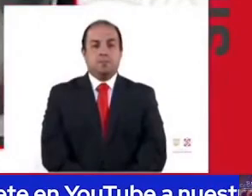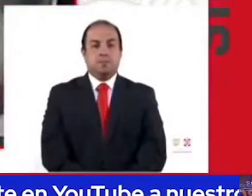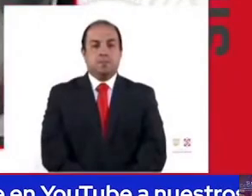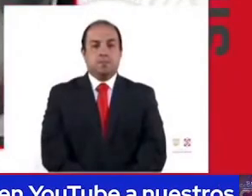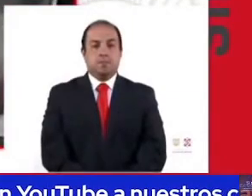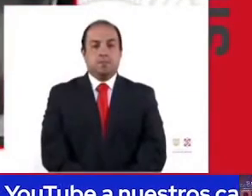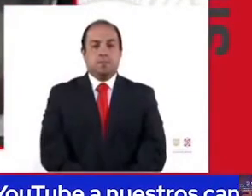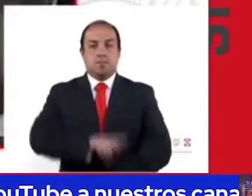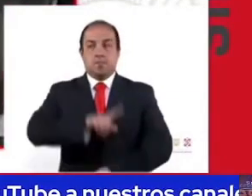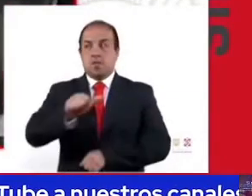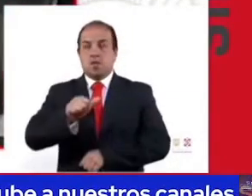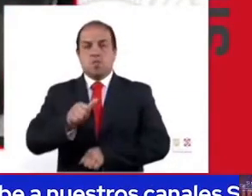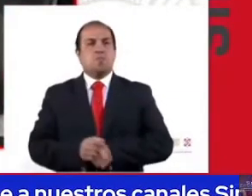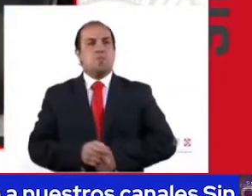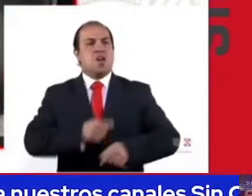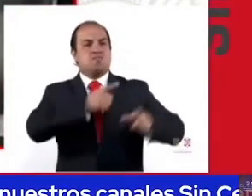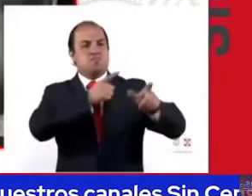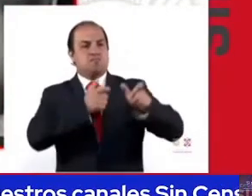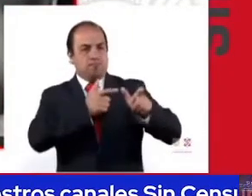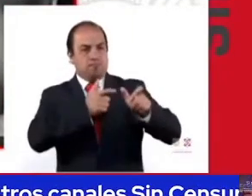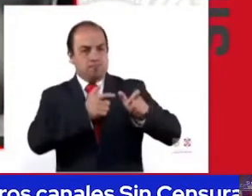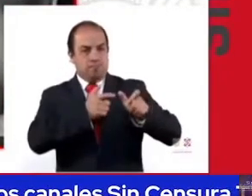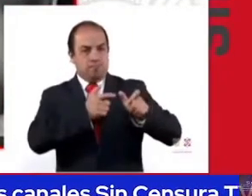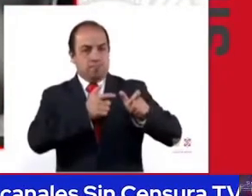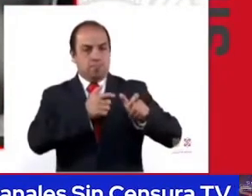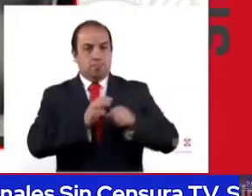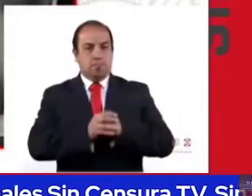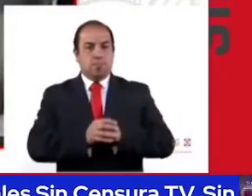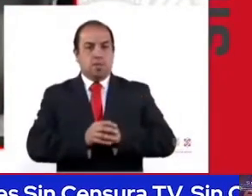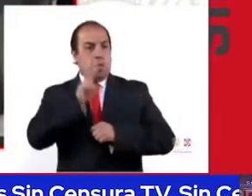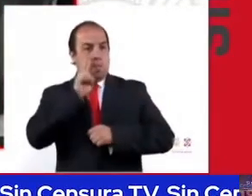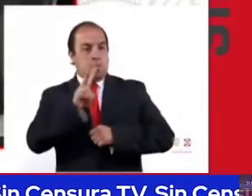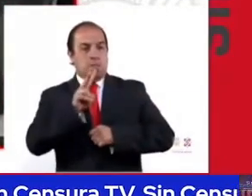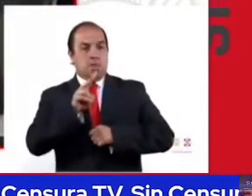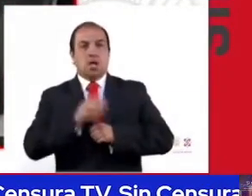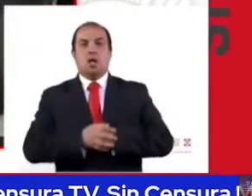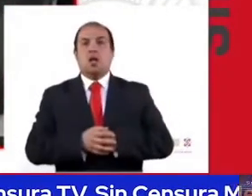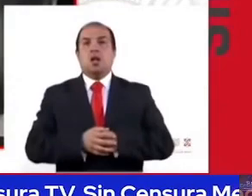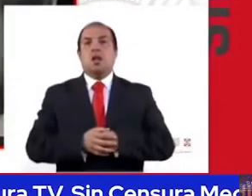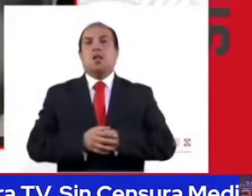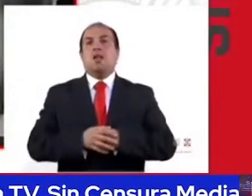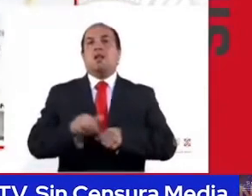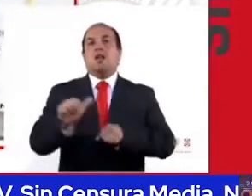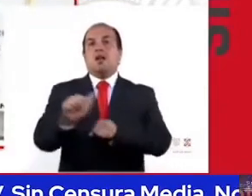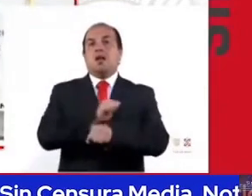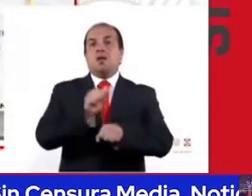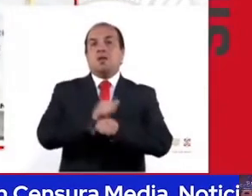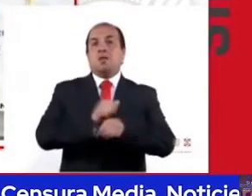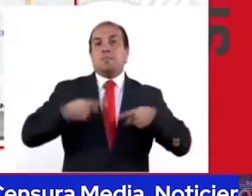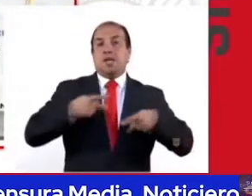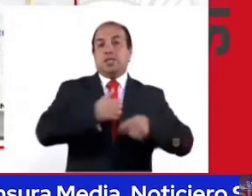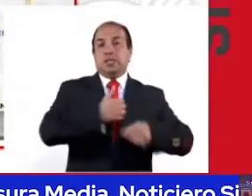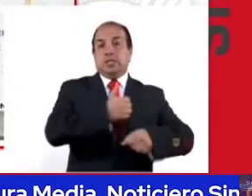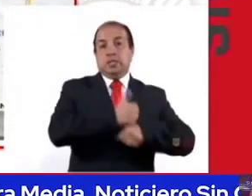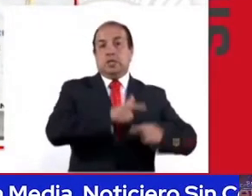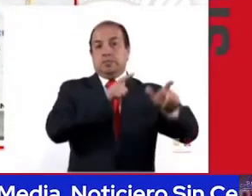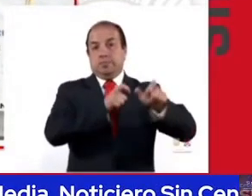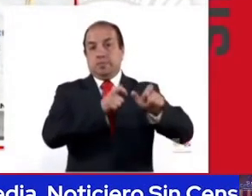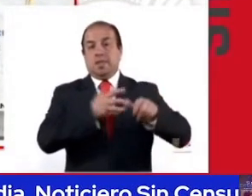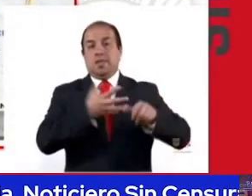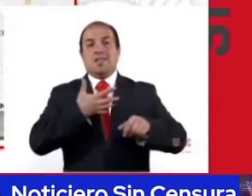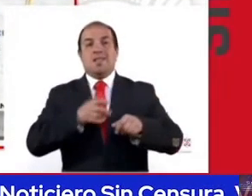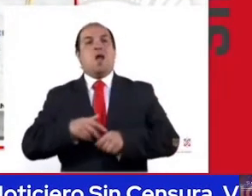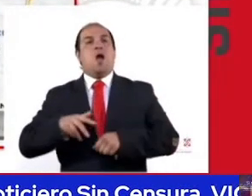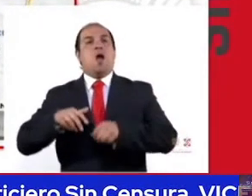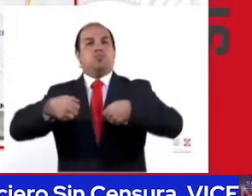Tras el ataque armado, ahí vemos cómo pasa la camioneta de la víctima. Esa es la motocicleta que va dando seguimiento.